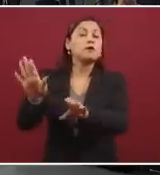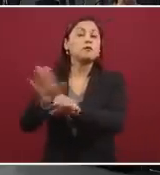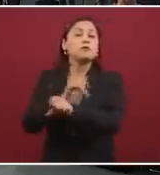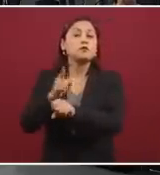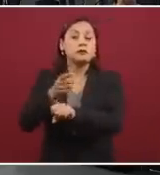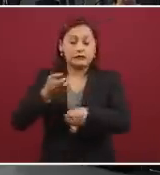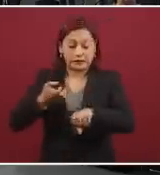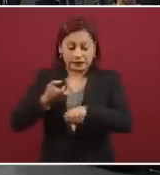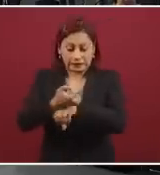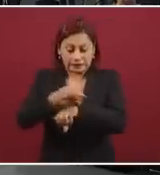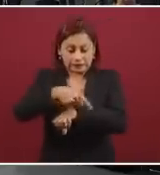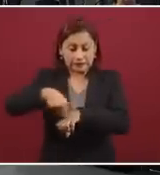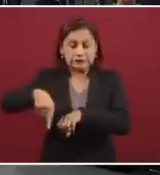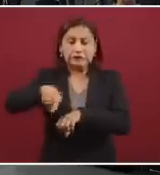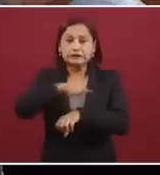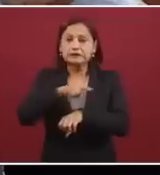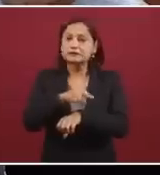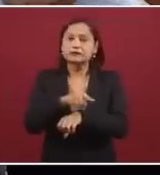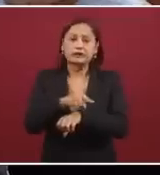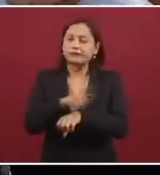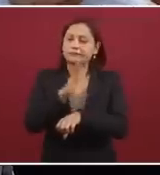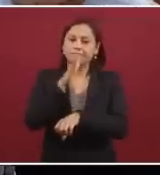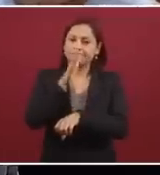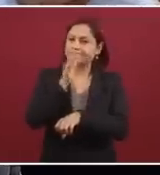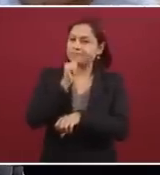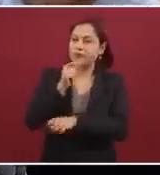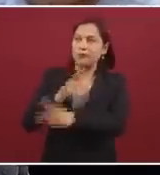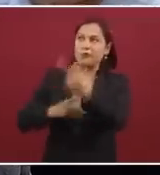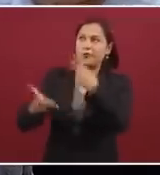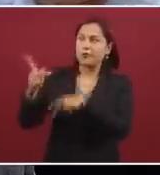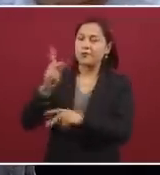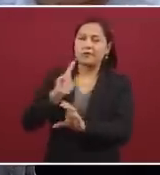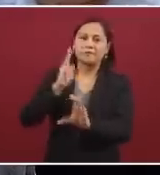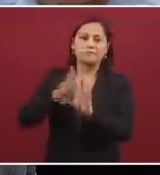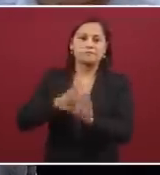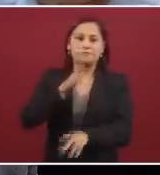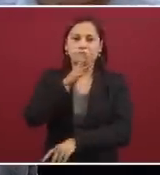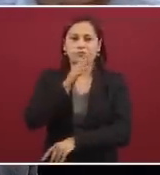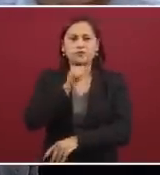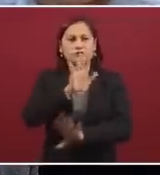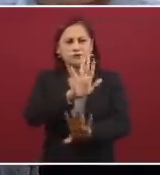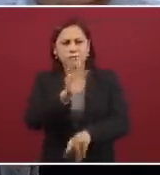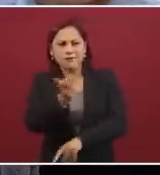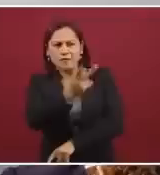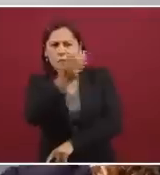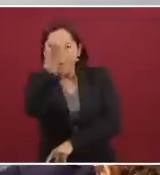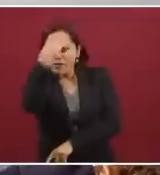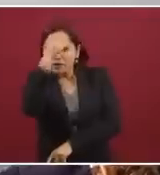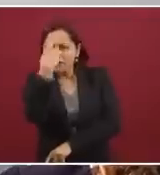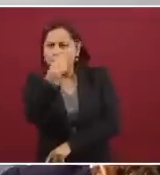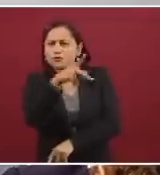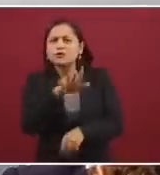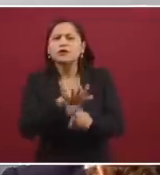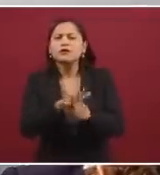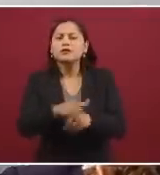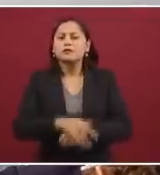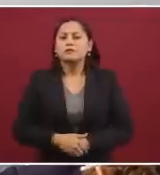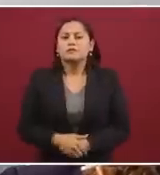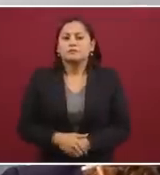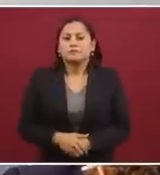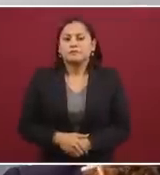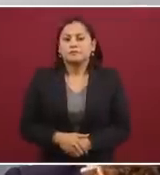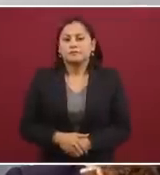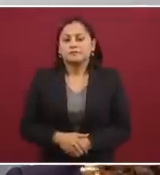necesaria justamente para recibirlos qué opina de que se está generando esto bueno que no debe